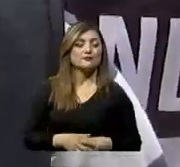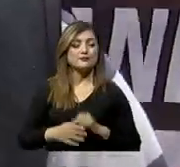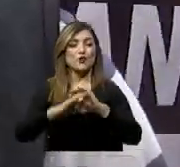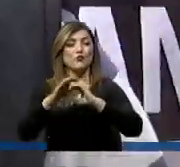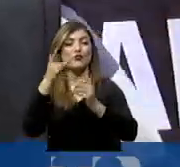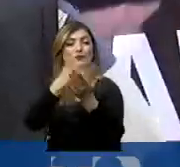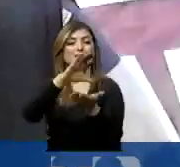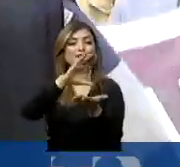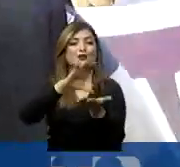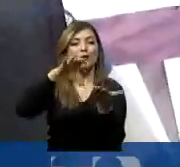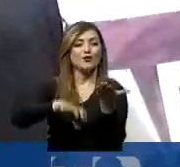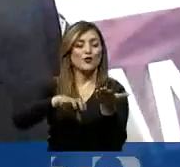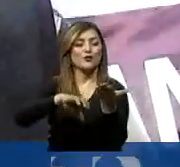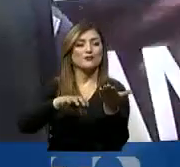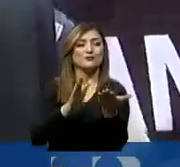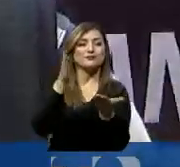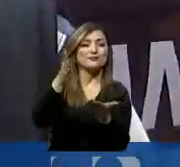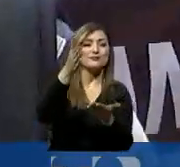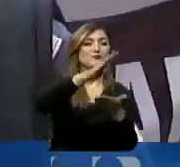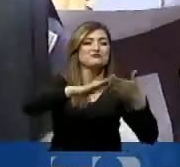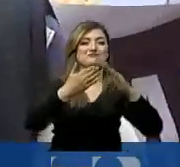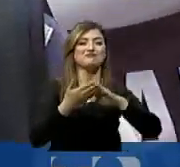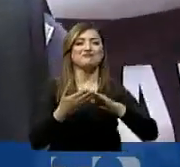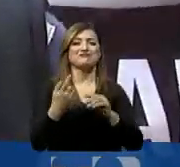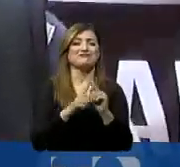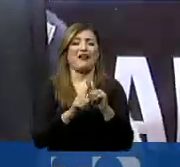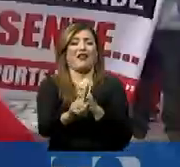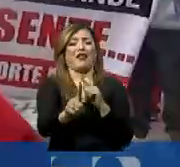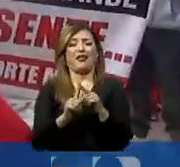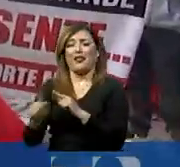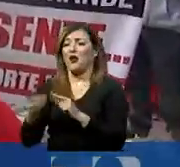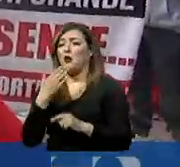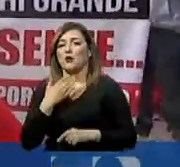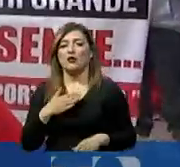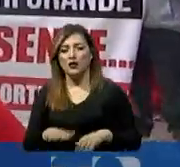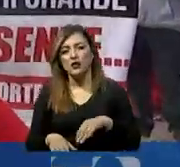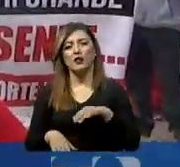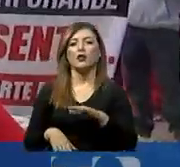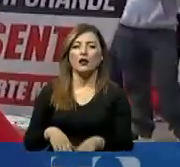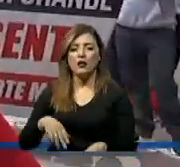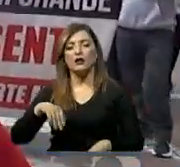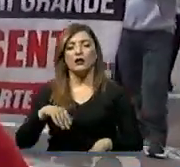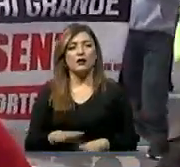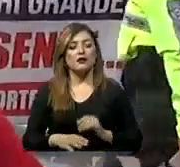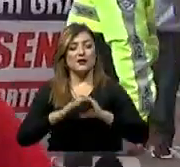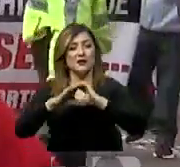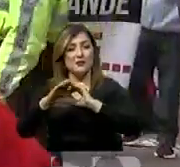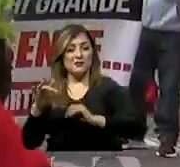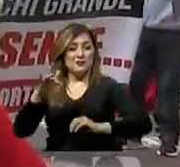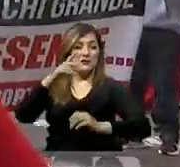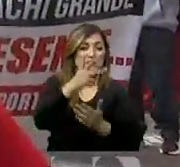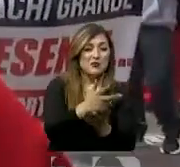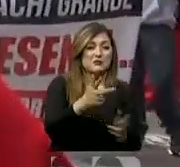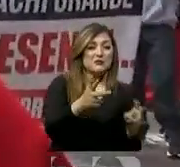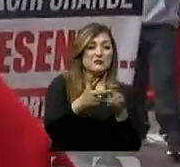el centro de la parroquia y de ahí para ir a nuestras comunidades nosotros no tenemos en qué. Nosotros nosotros tenemos los buses, pero no son capaces de ellos de cargar